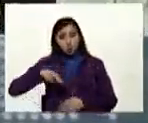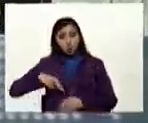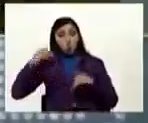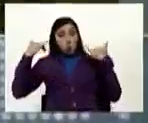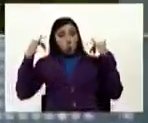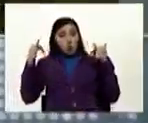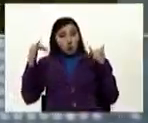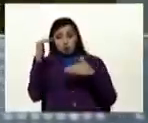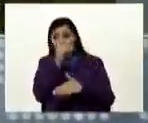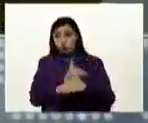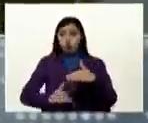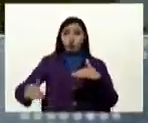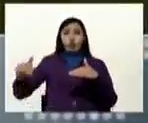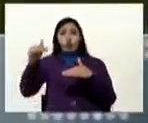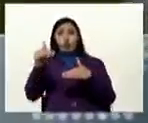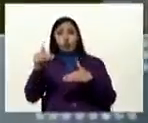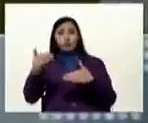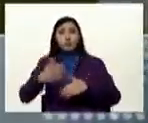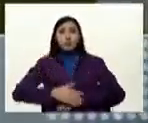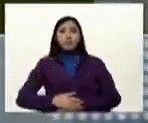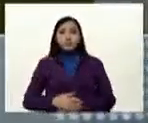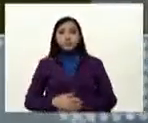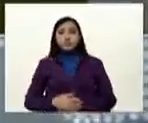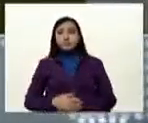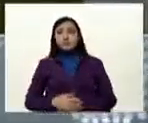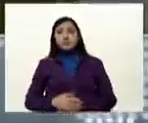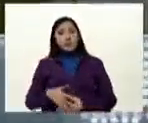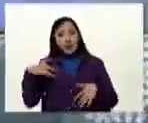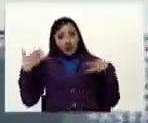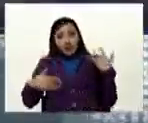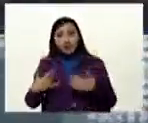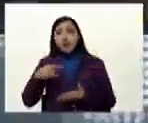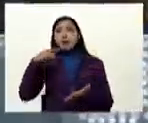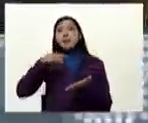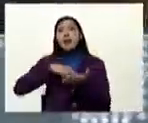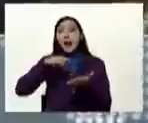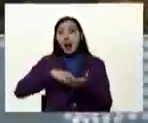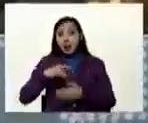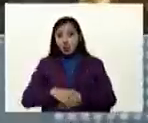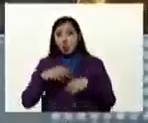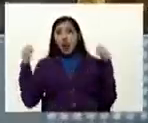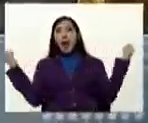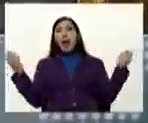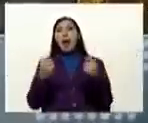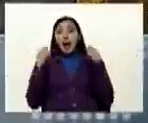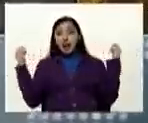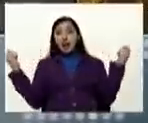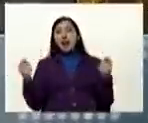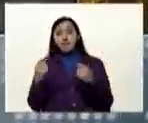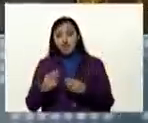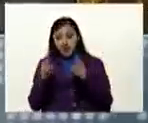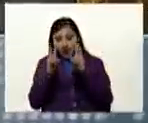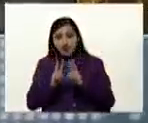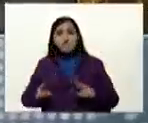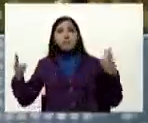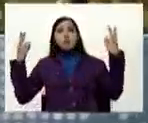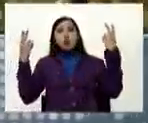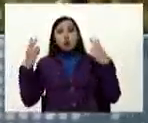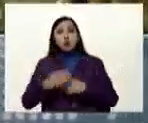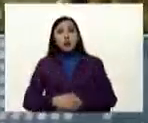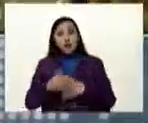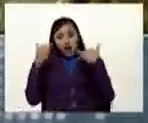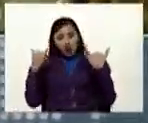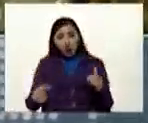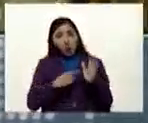por todo lo alto la jornada de Carabobo, la campaña de Carabobo, la victoria de Carabobo. Y hoy